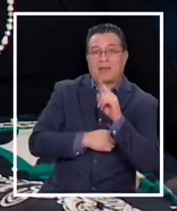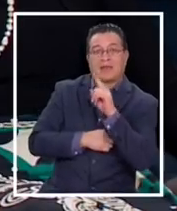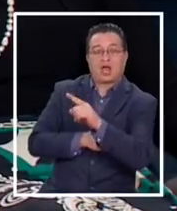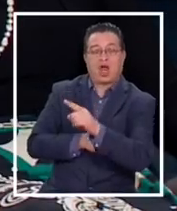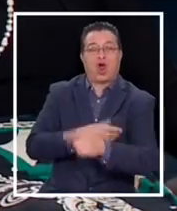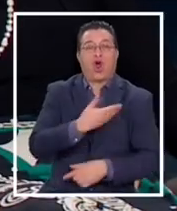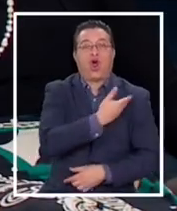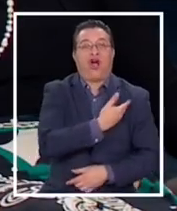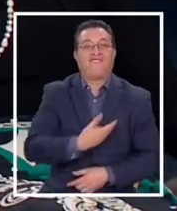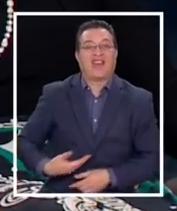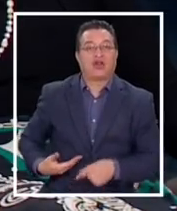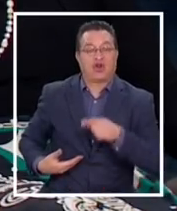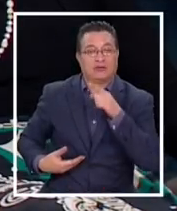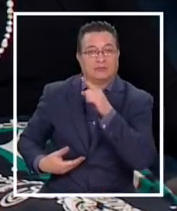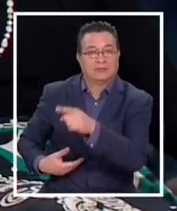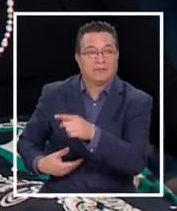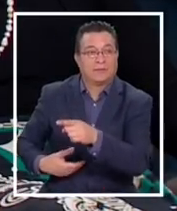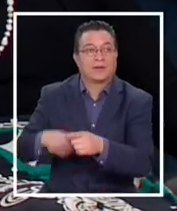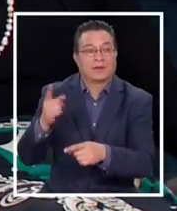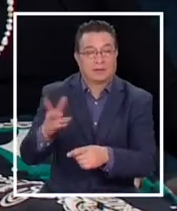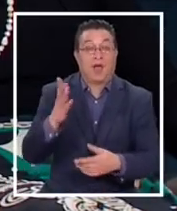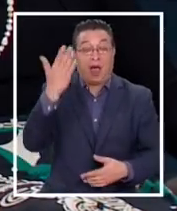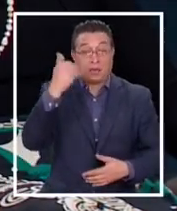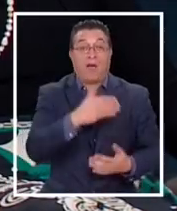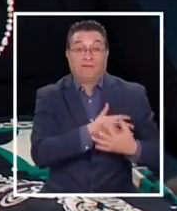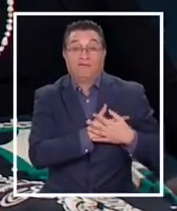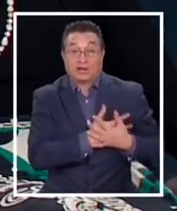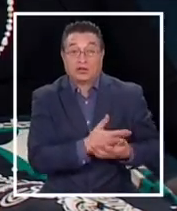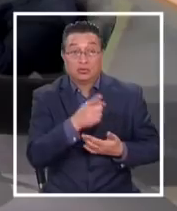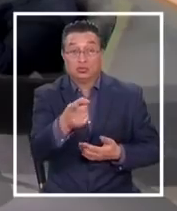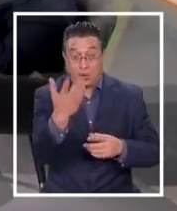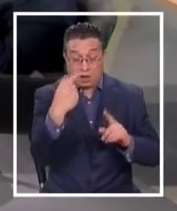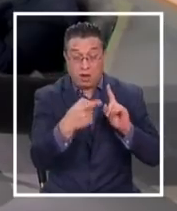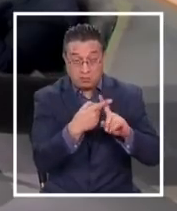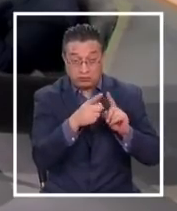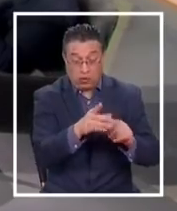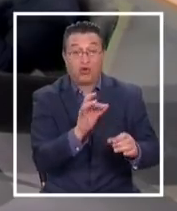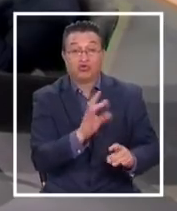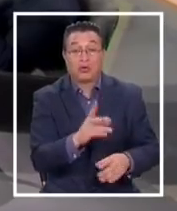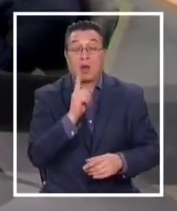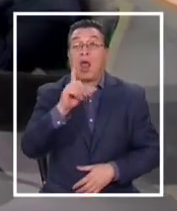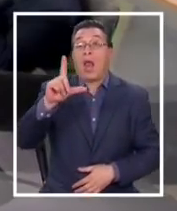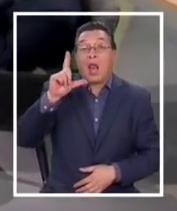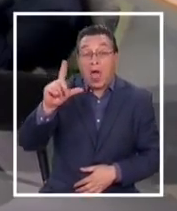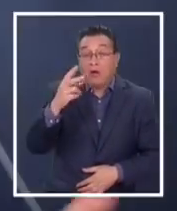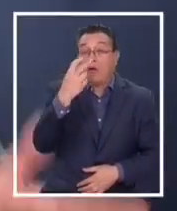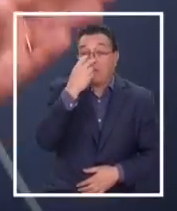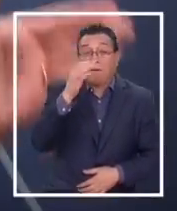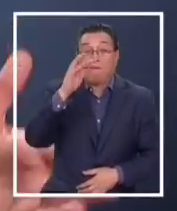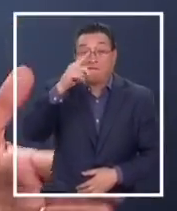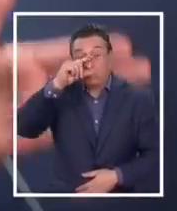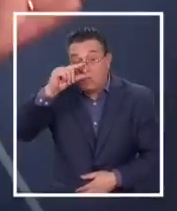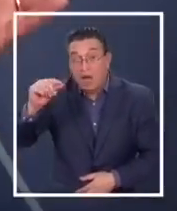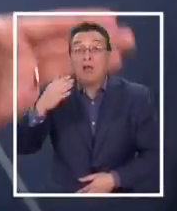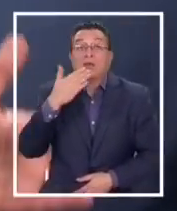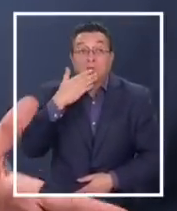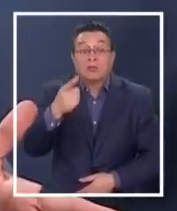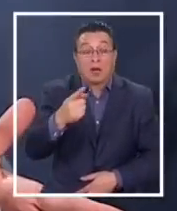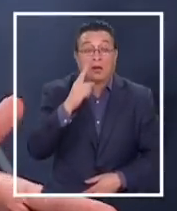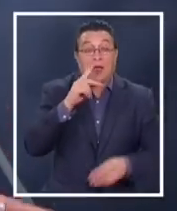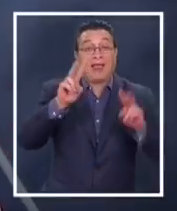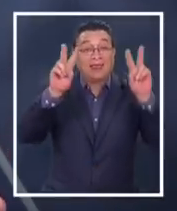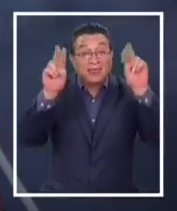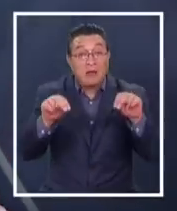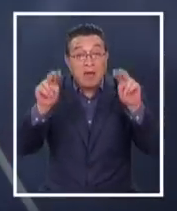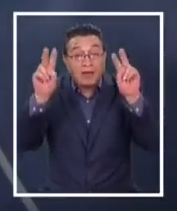de turno, el gobierno de la presidenta Bachelet, que a ti te tocó participar, los gobiernos del presidente Lago, Frey, Elwin y todo, que materias